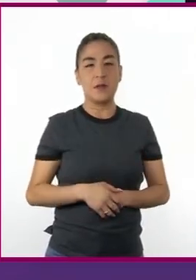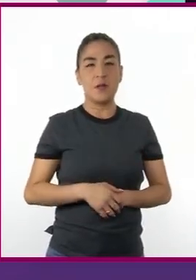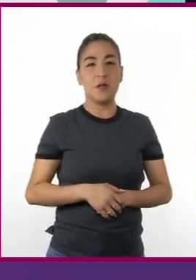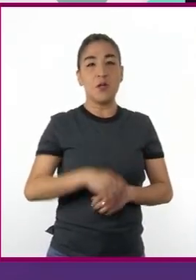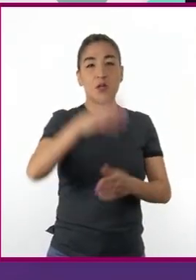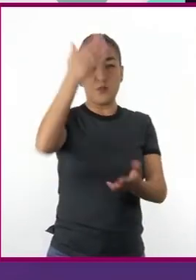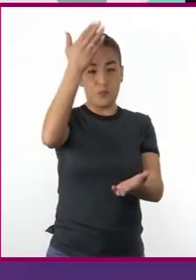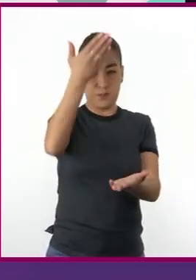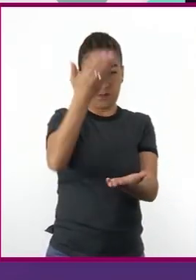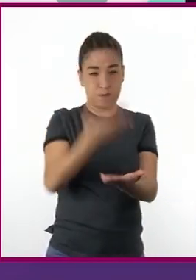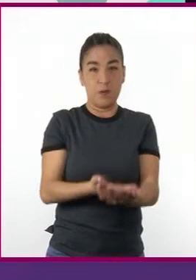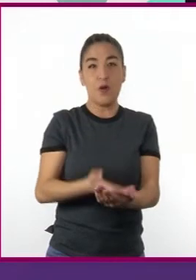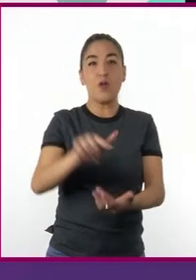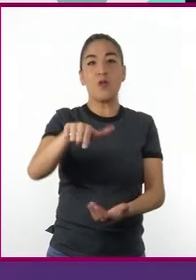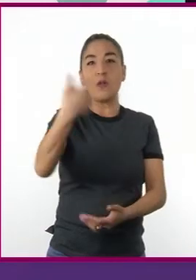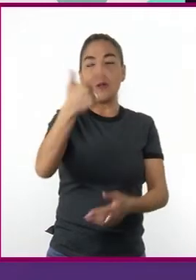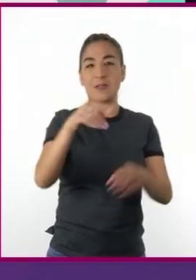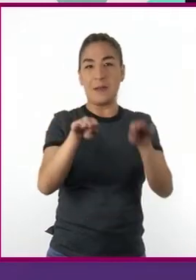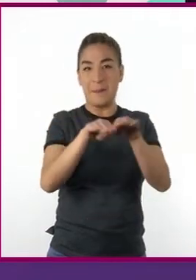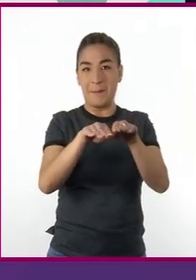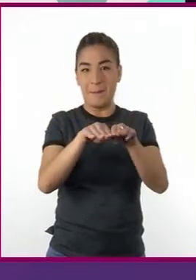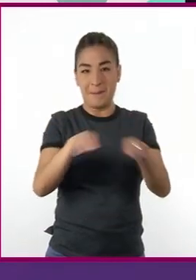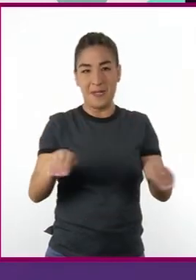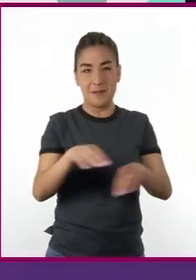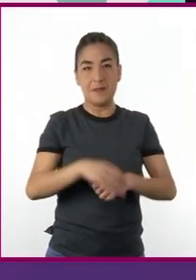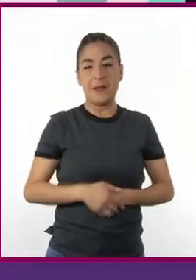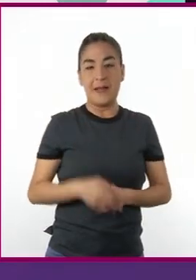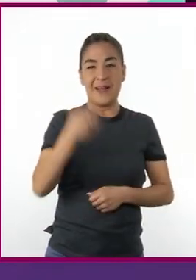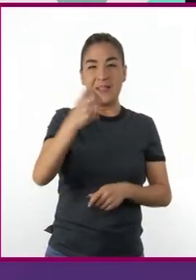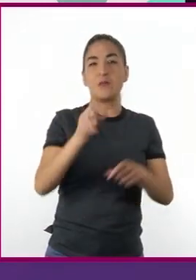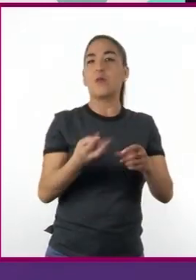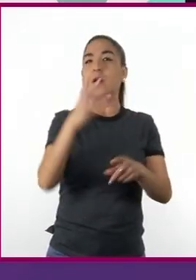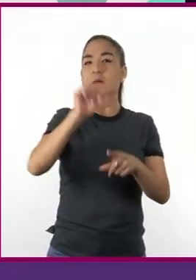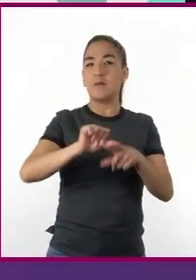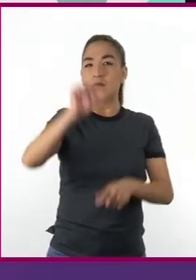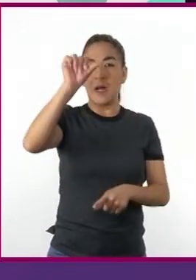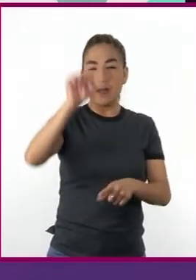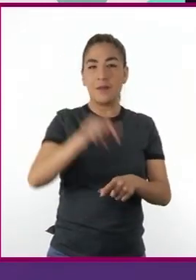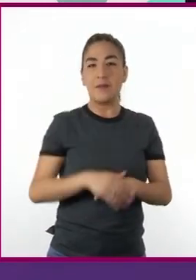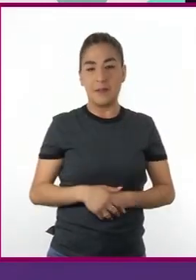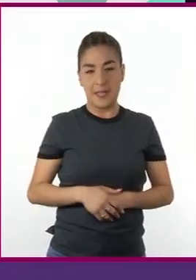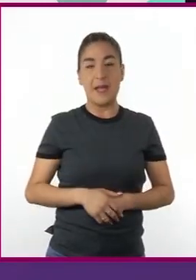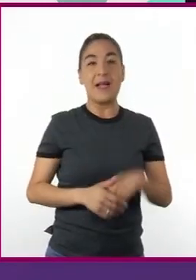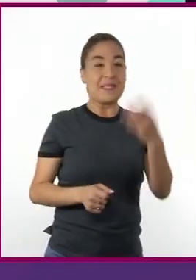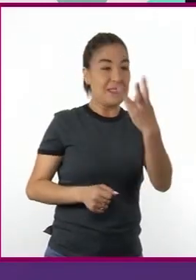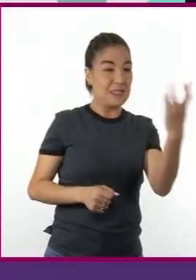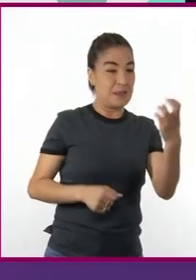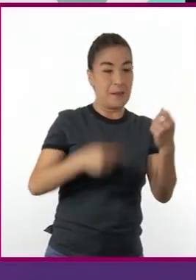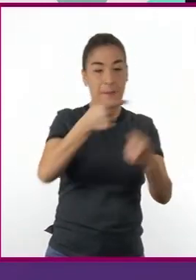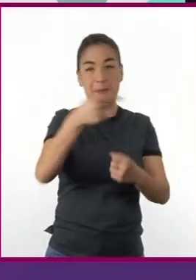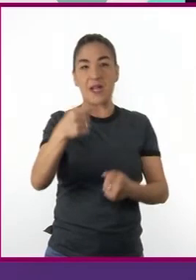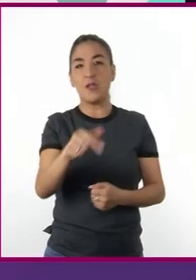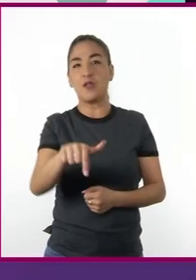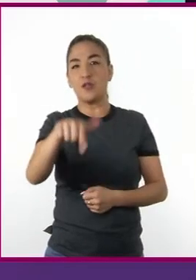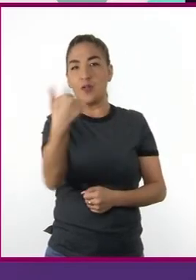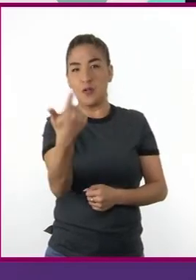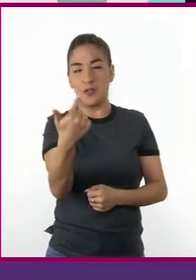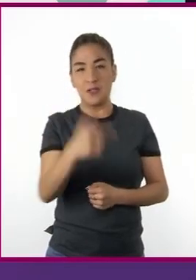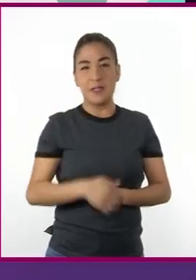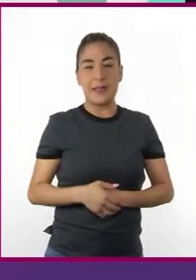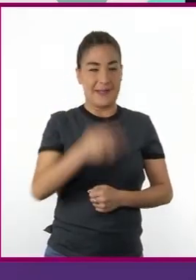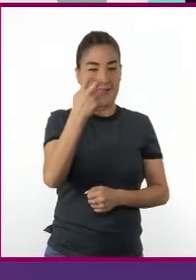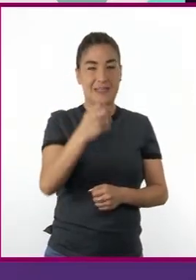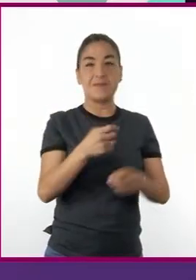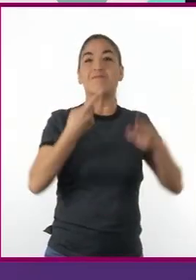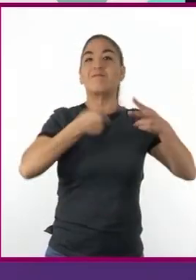12 metros. Para obtener la altura del objeto, restamos 12 a 300, ya que esta era la